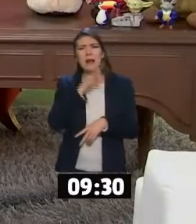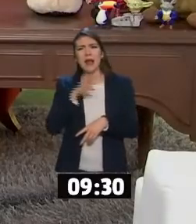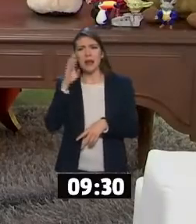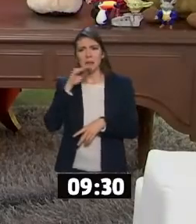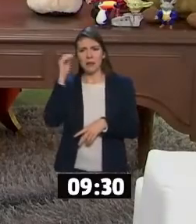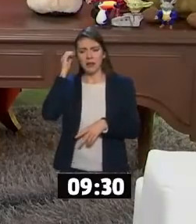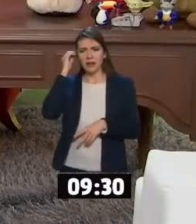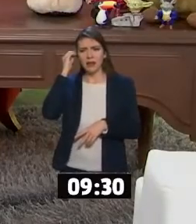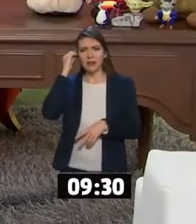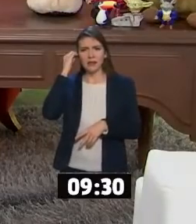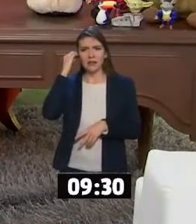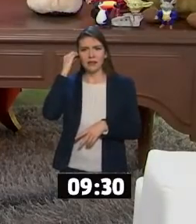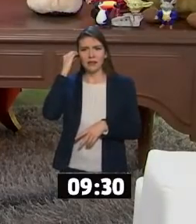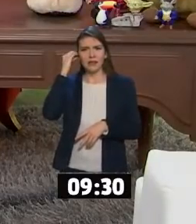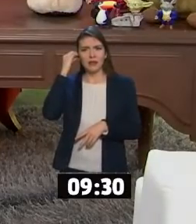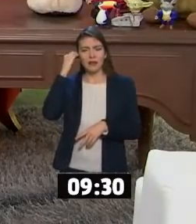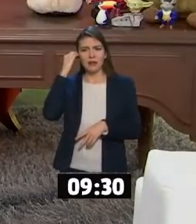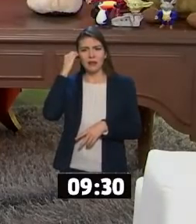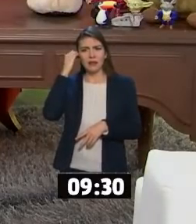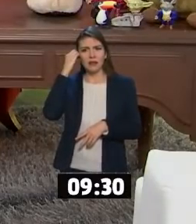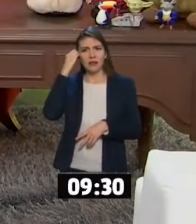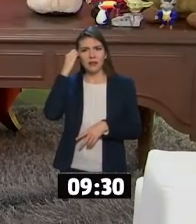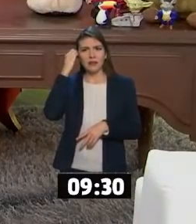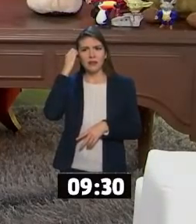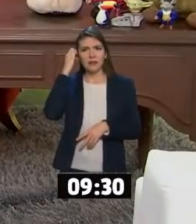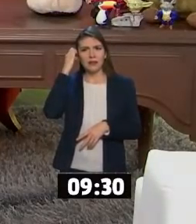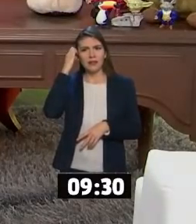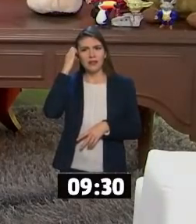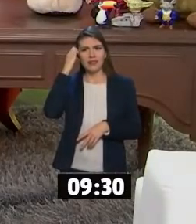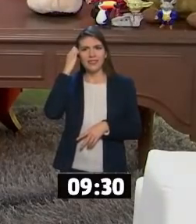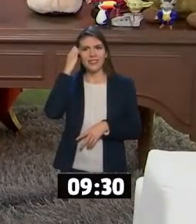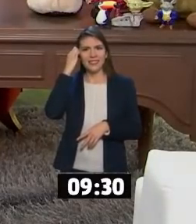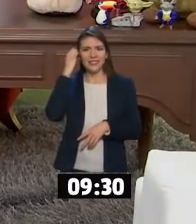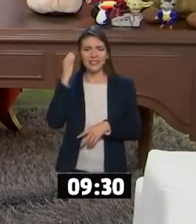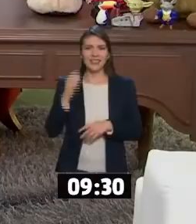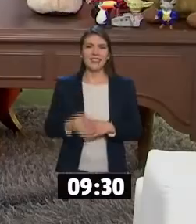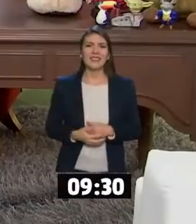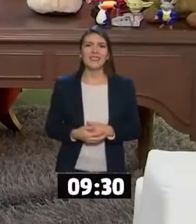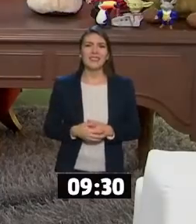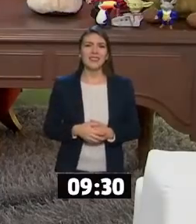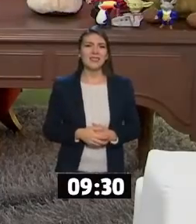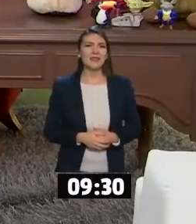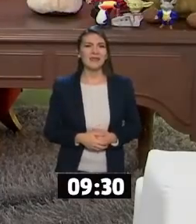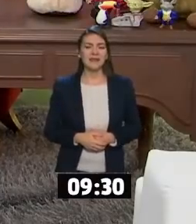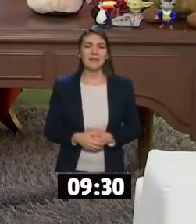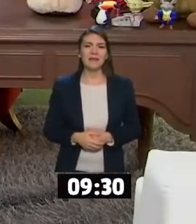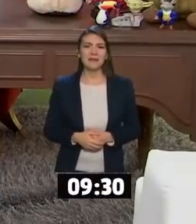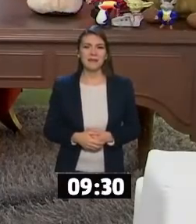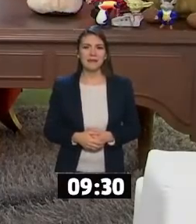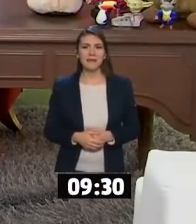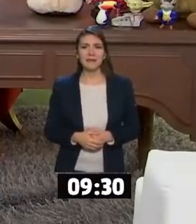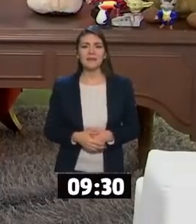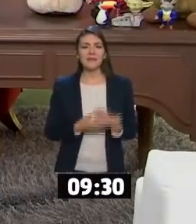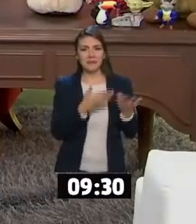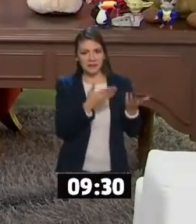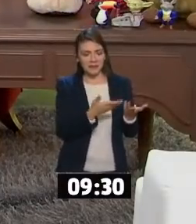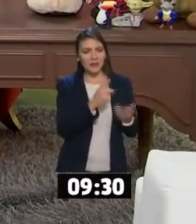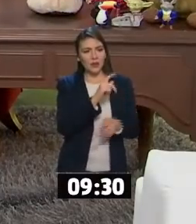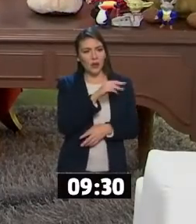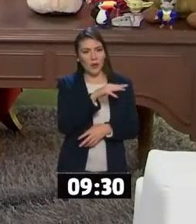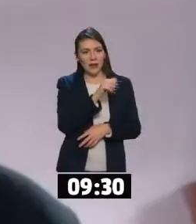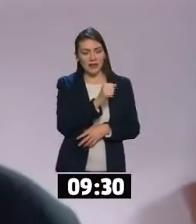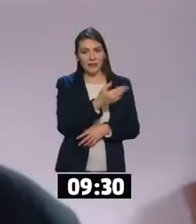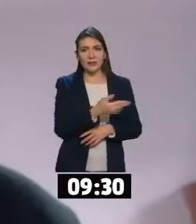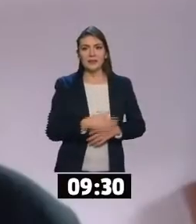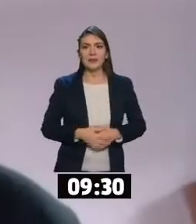cómo? Yo sospecho con el pecho y calculo con el pie derecho. Adelante, mi Tomás. Bueno,